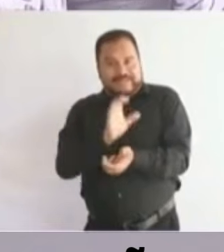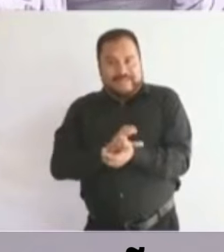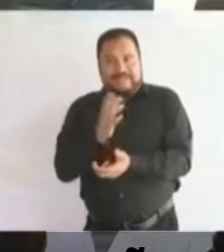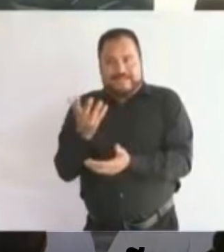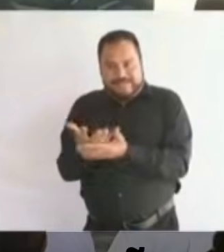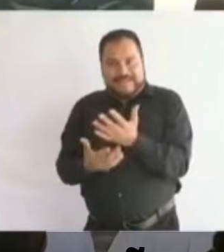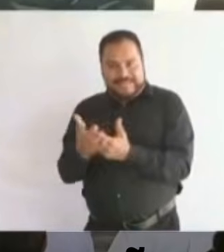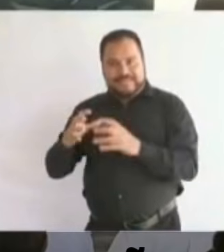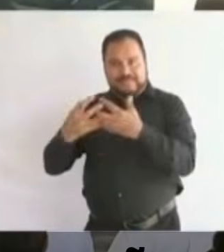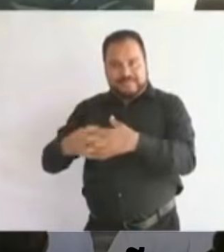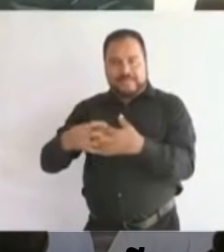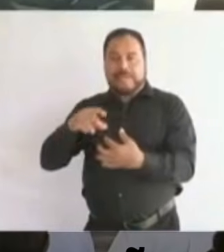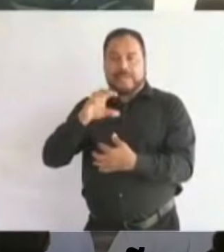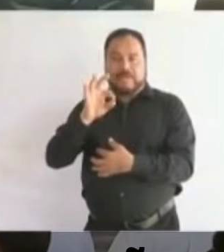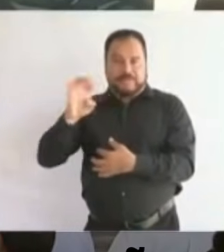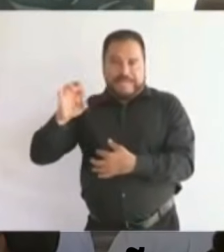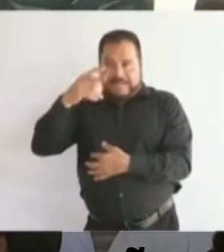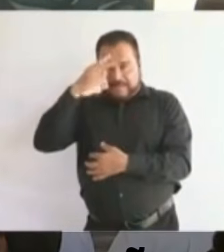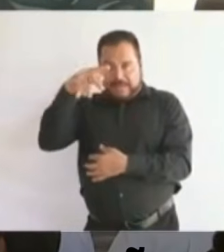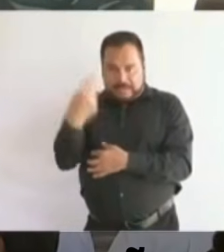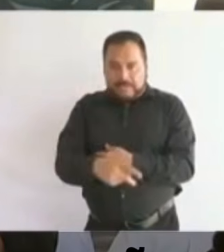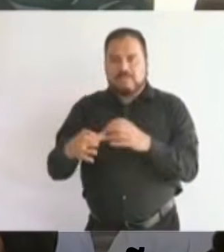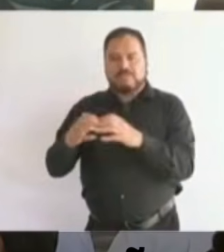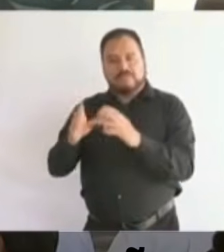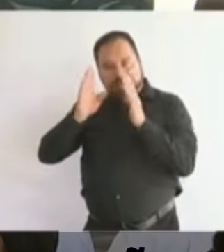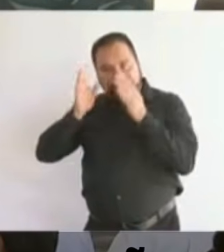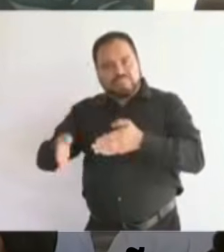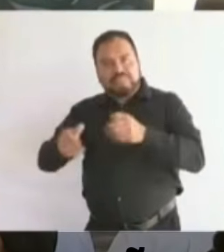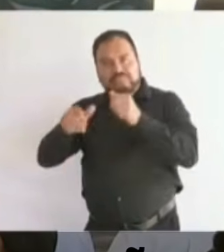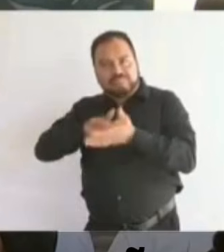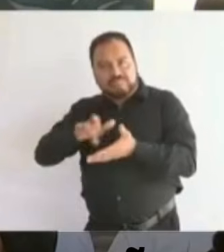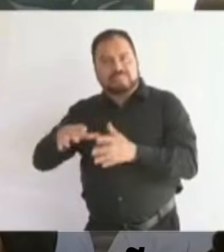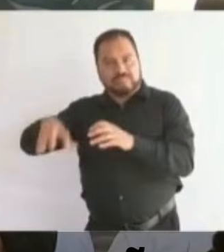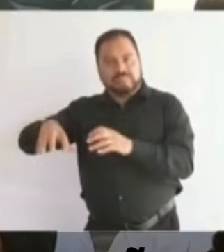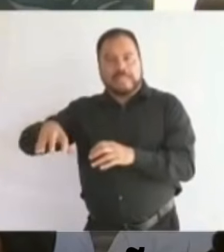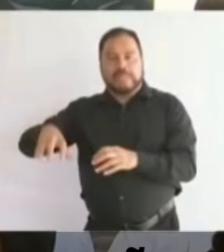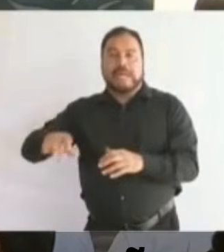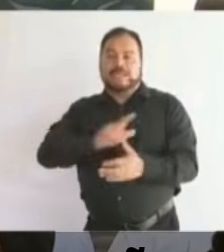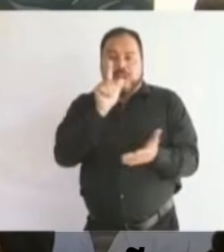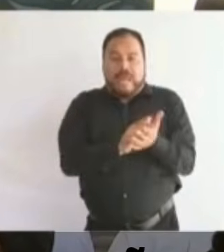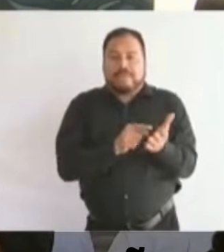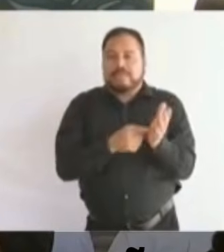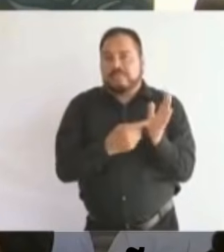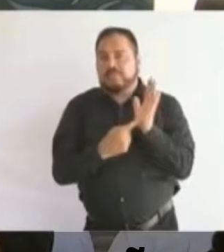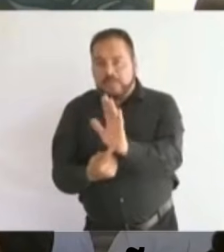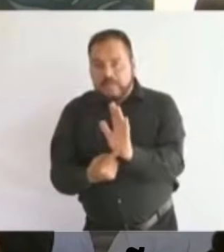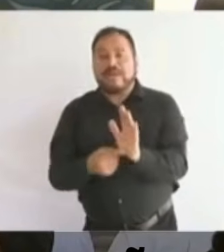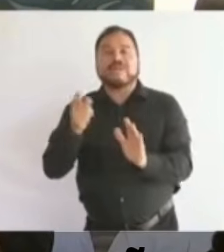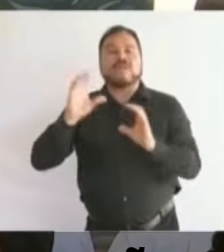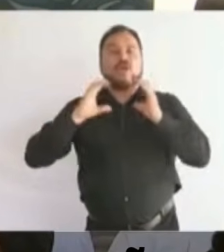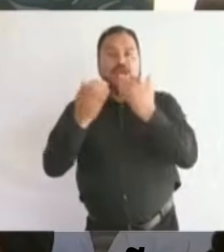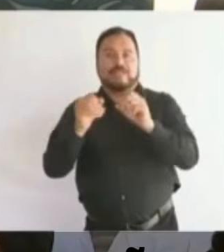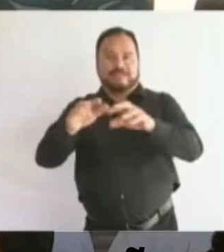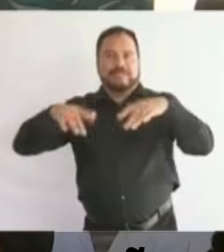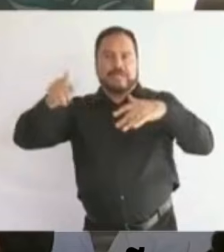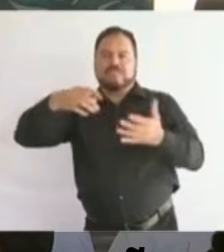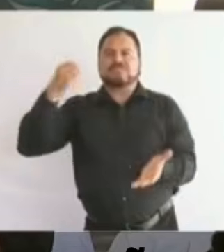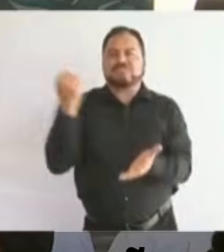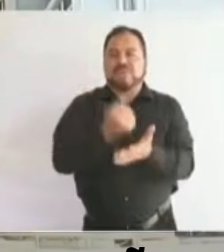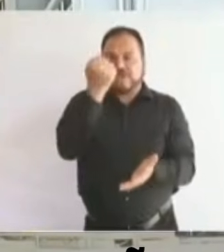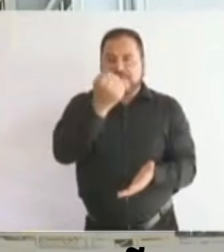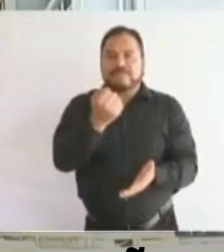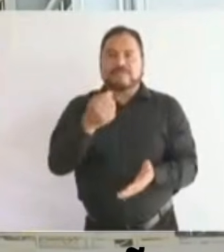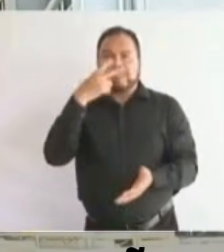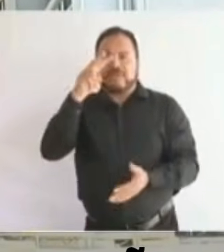de Electricidad en el despacho eléctrico. Propuso esa ley, se aprobó la ley en el Congreso y la Suprema Corte de Justicia